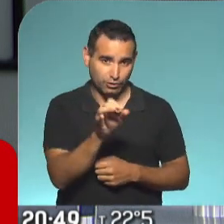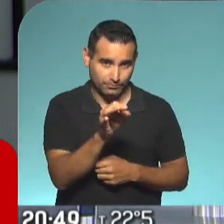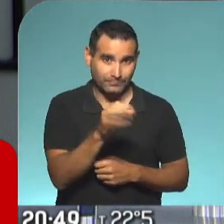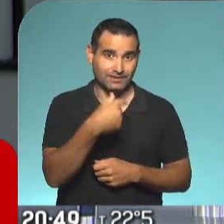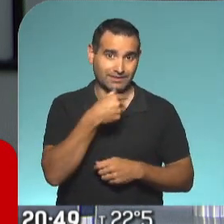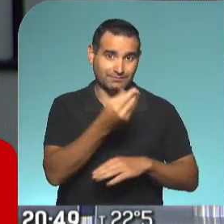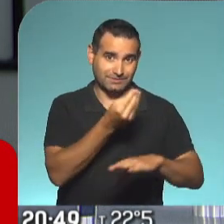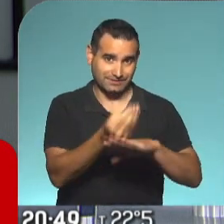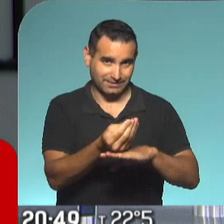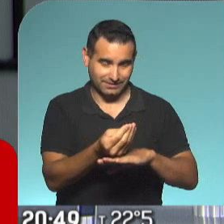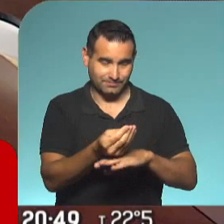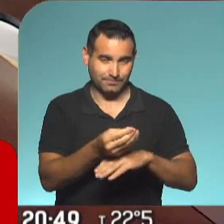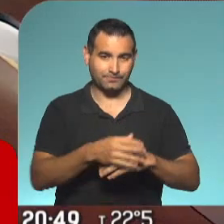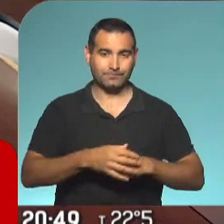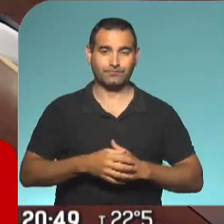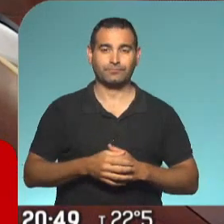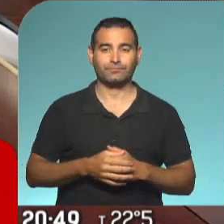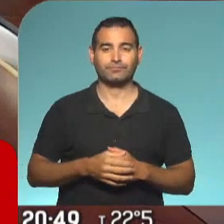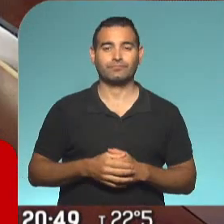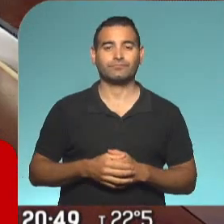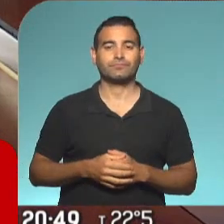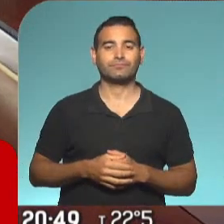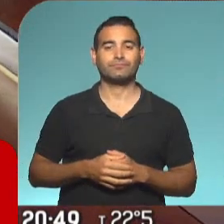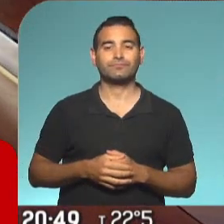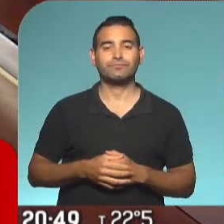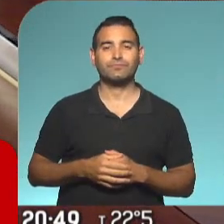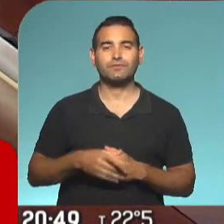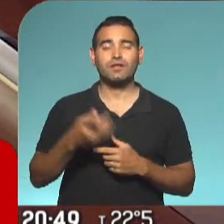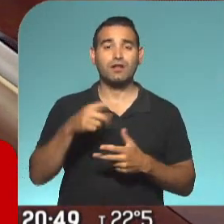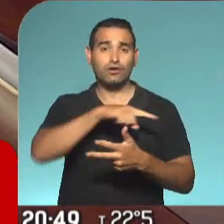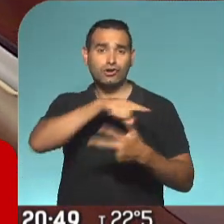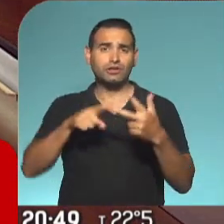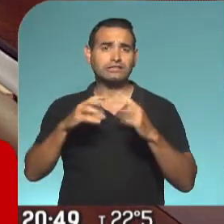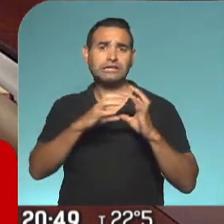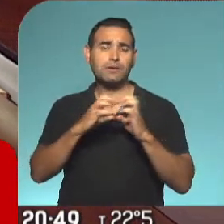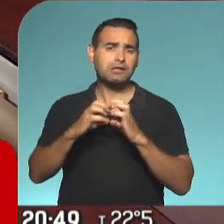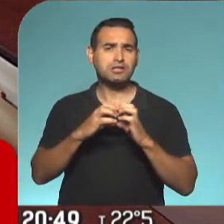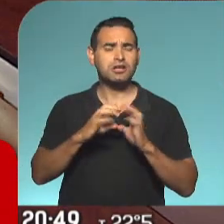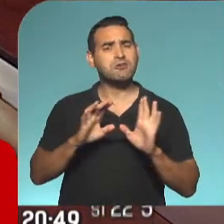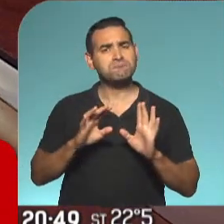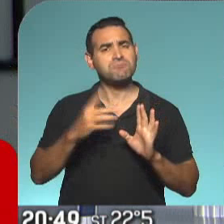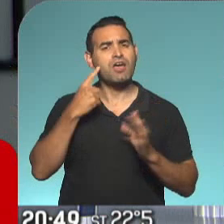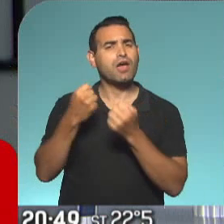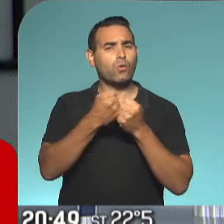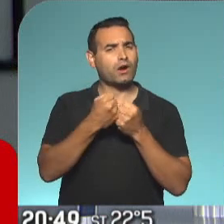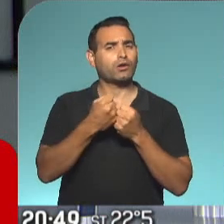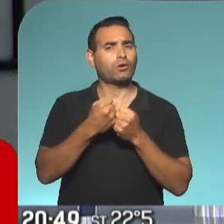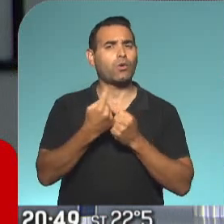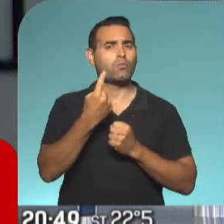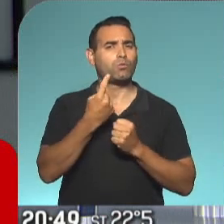presidente, y Machinea de la mano de la Rúa. El debate entre los 3, había un punto en el que coincidían los 3,